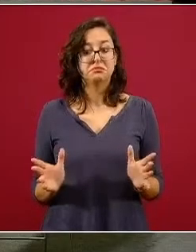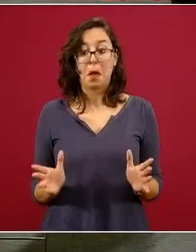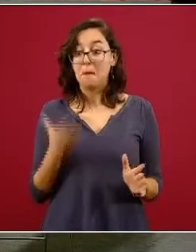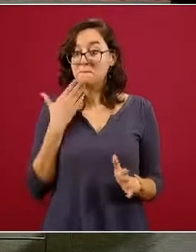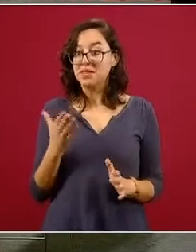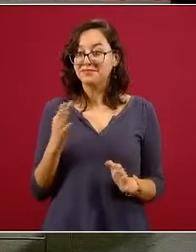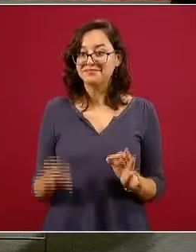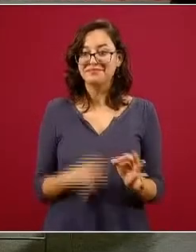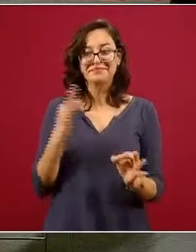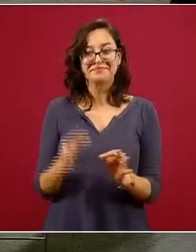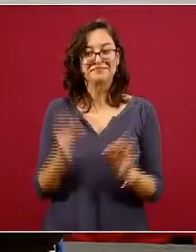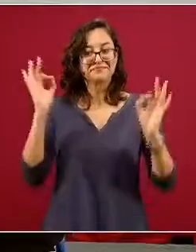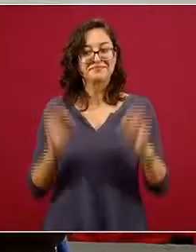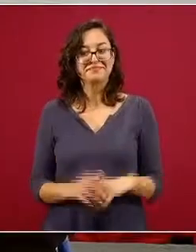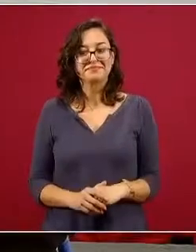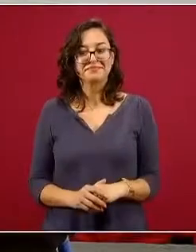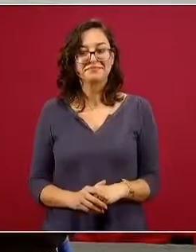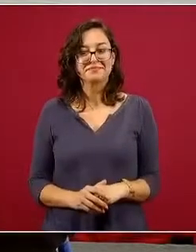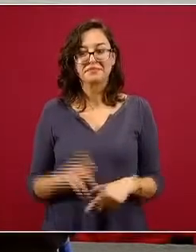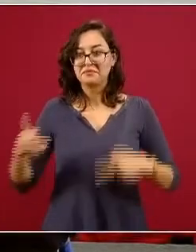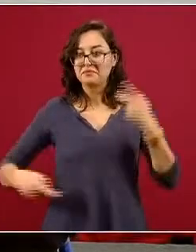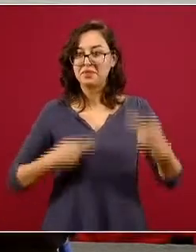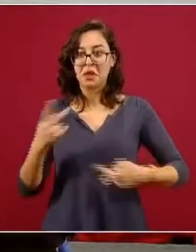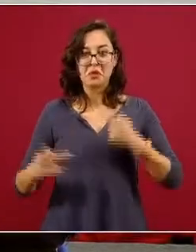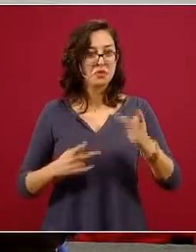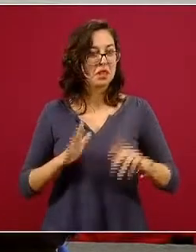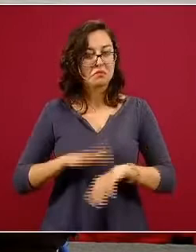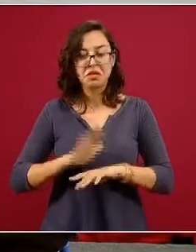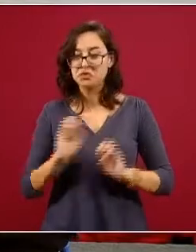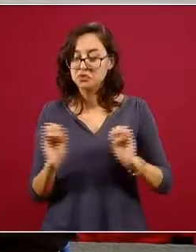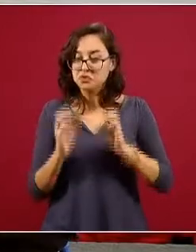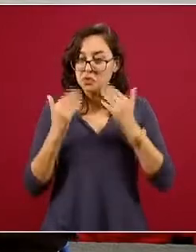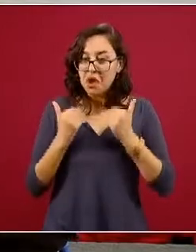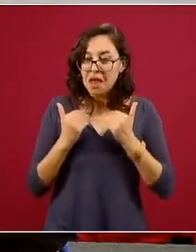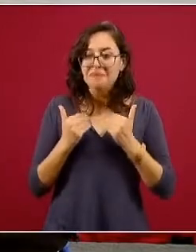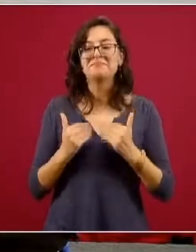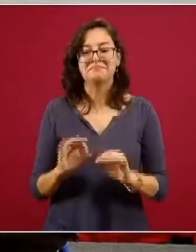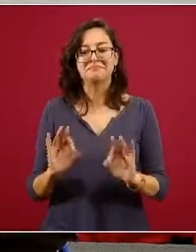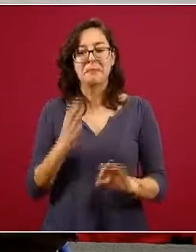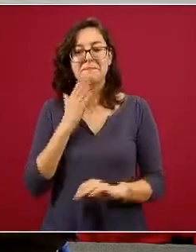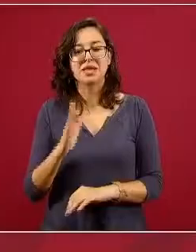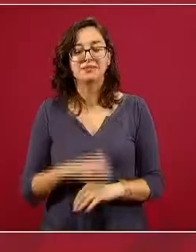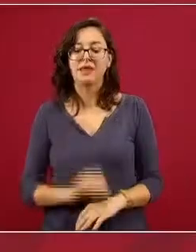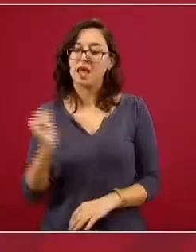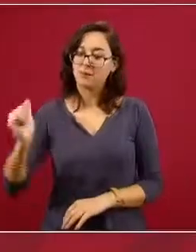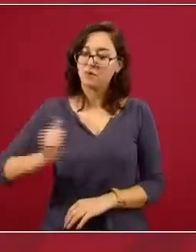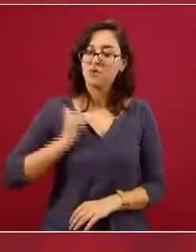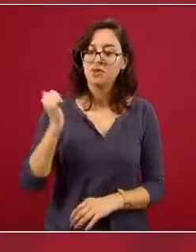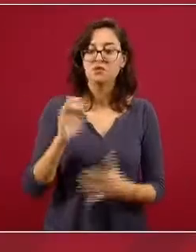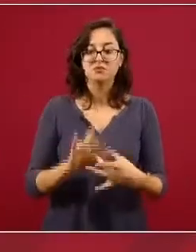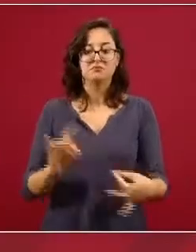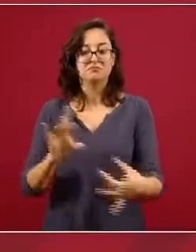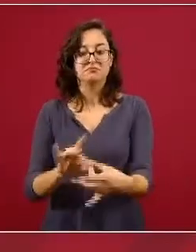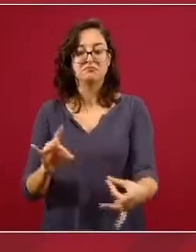primer día que terminamos sin preguntas al final. Solo entonces aprovecho para comentar